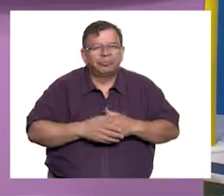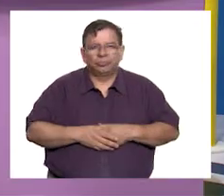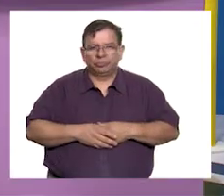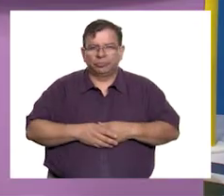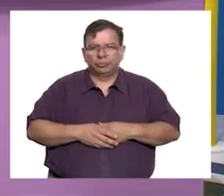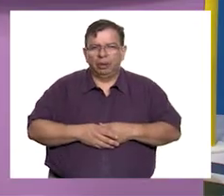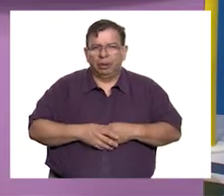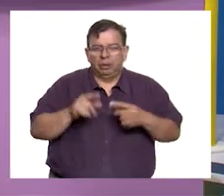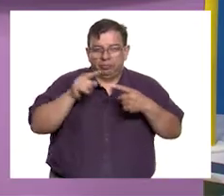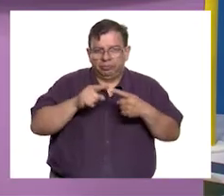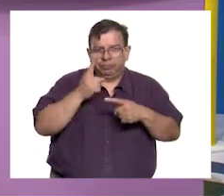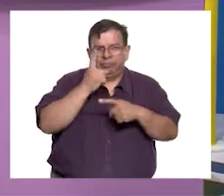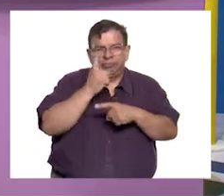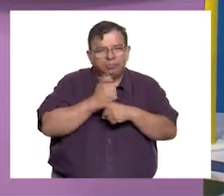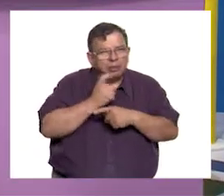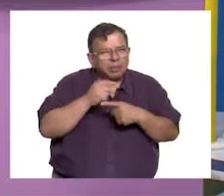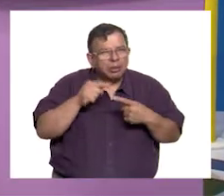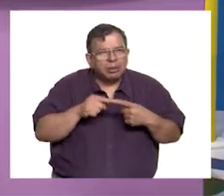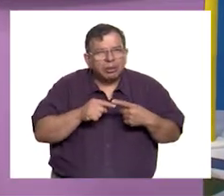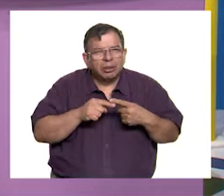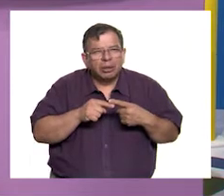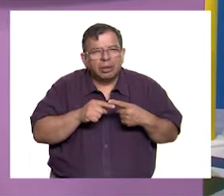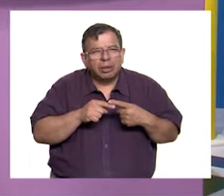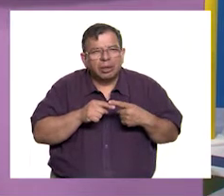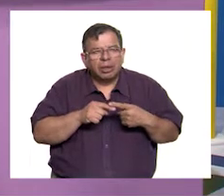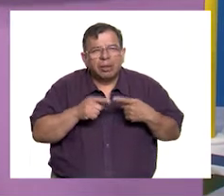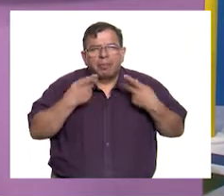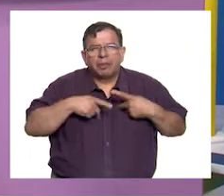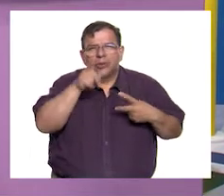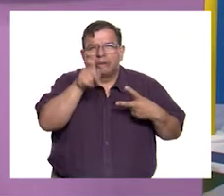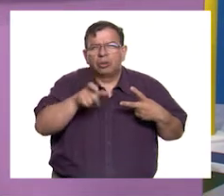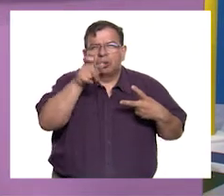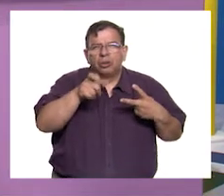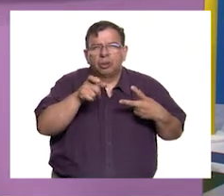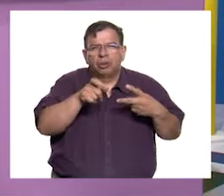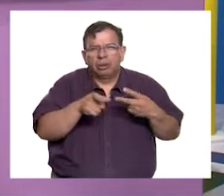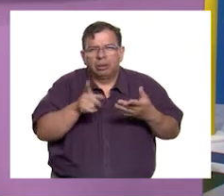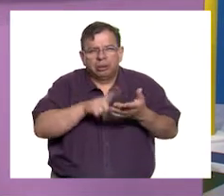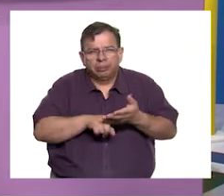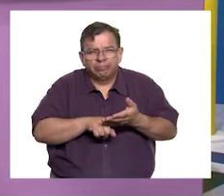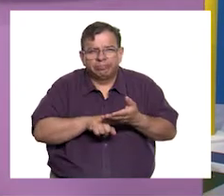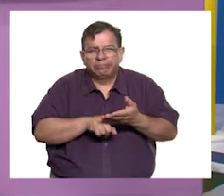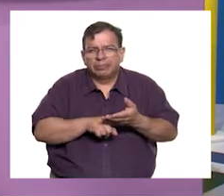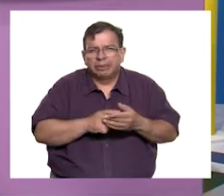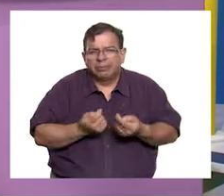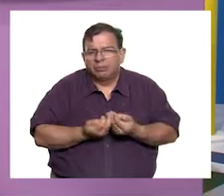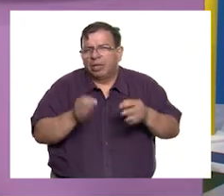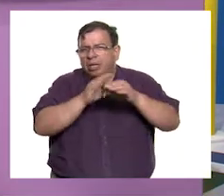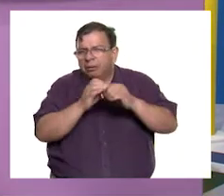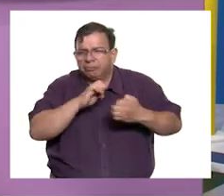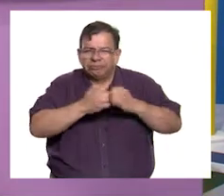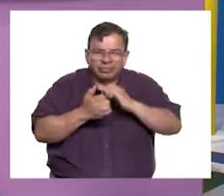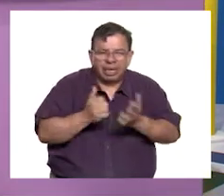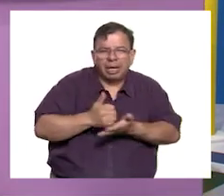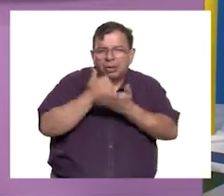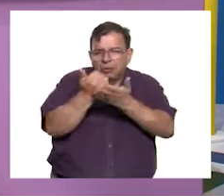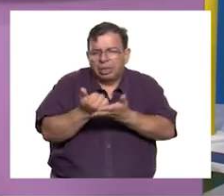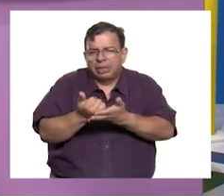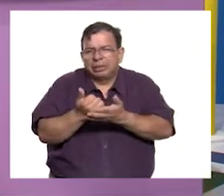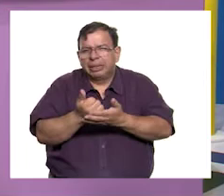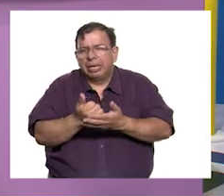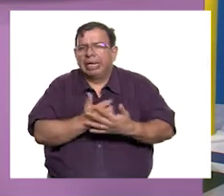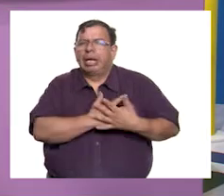nos preguntamos sobre los papeles que cumplen los personajes en la narración: protagonista, oponente, ayudante y el ser